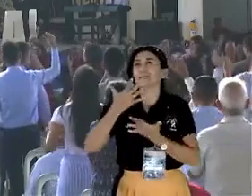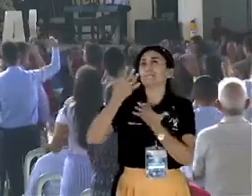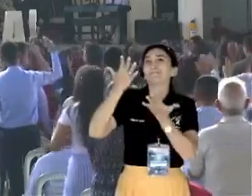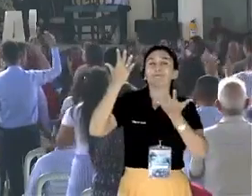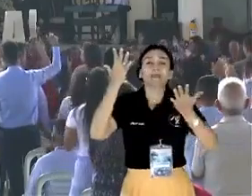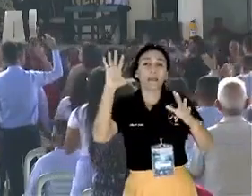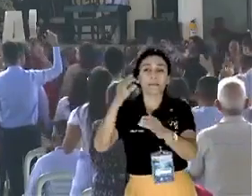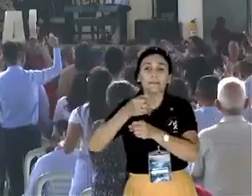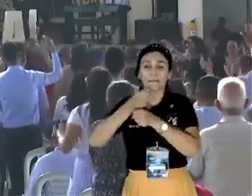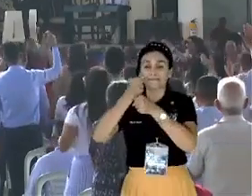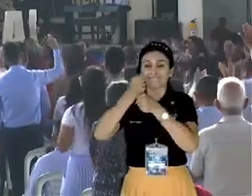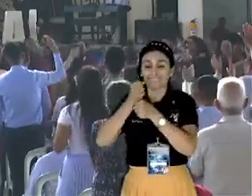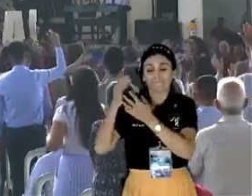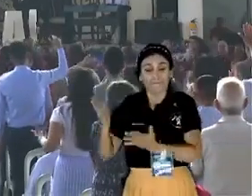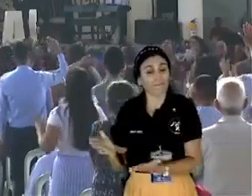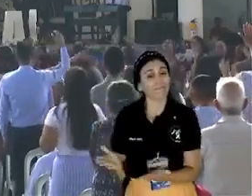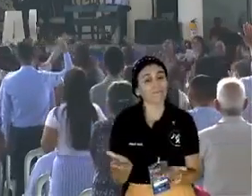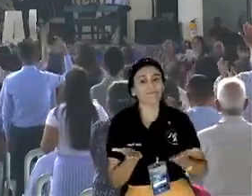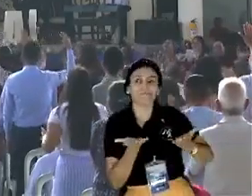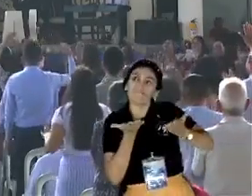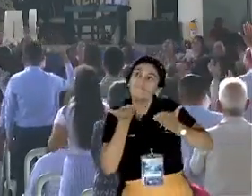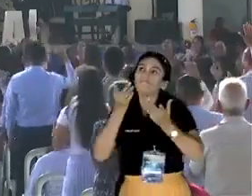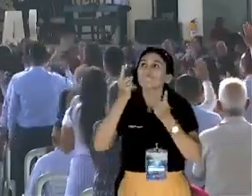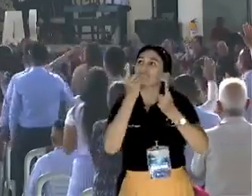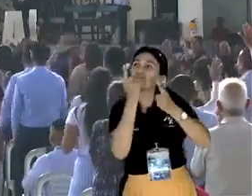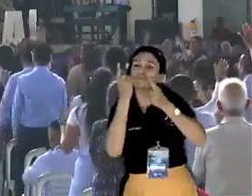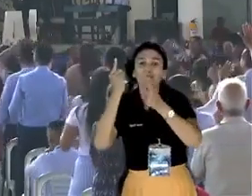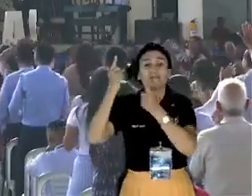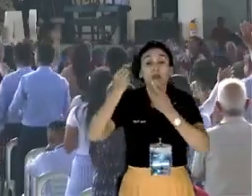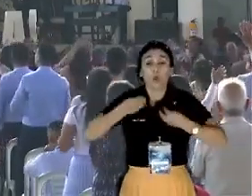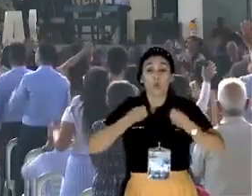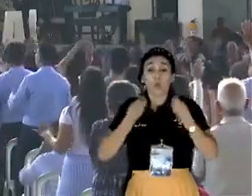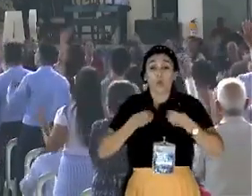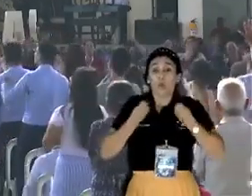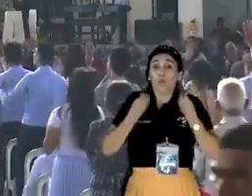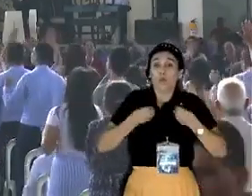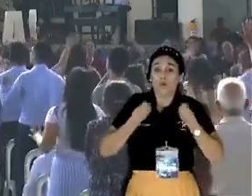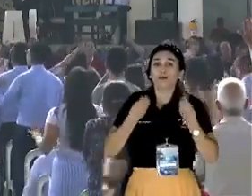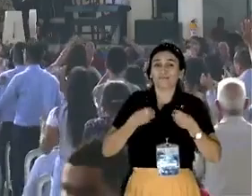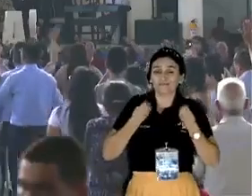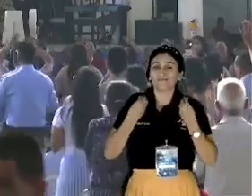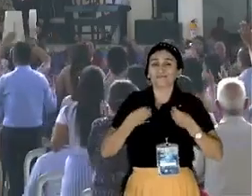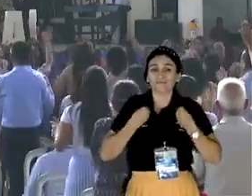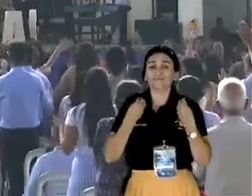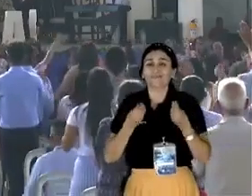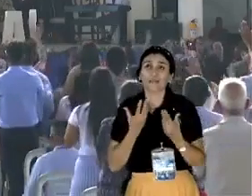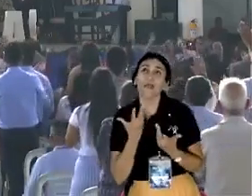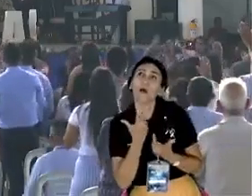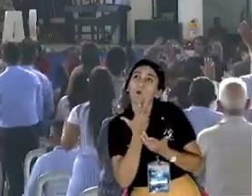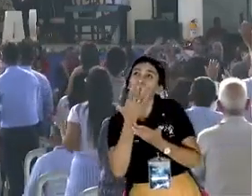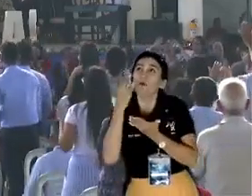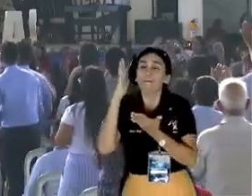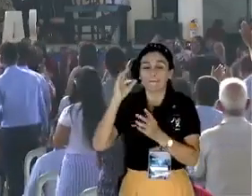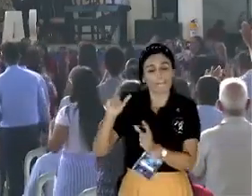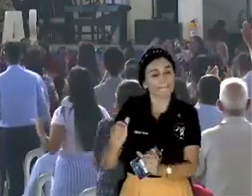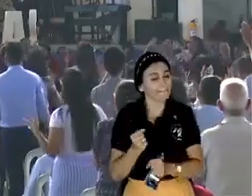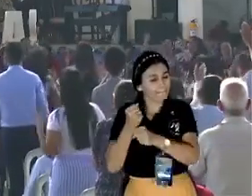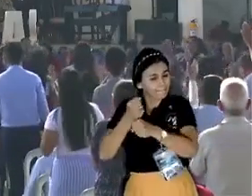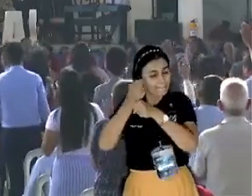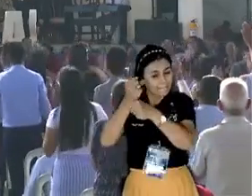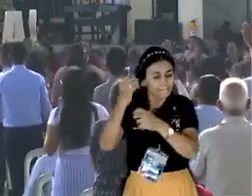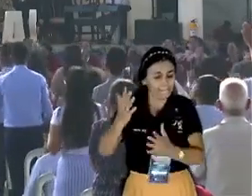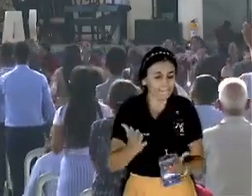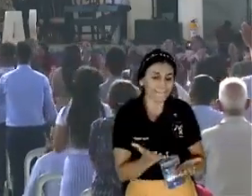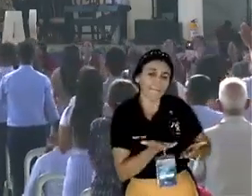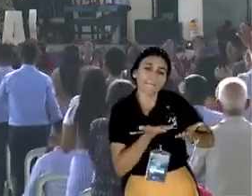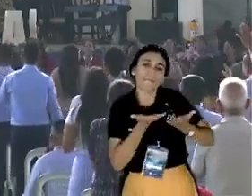Con poder y gloria lo levantará. Porque vivo está, porque vivo está. Con poder y gloria